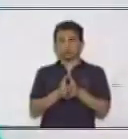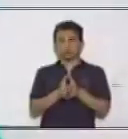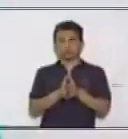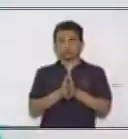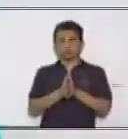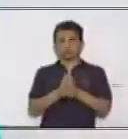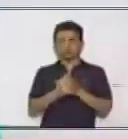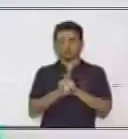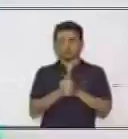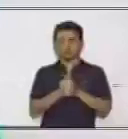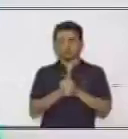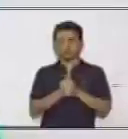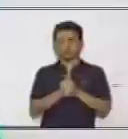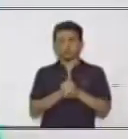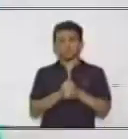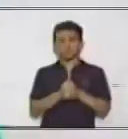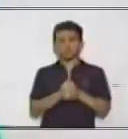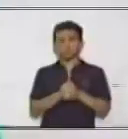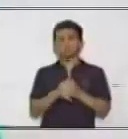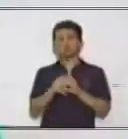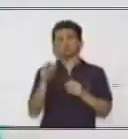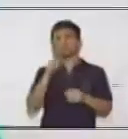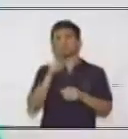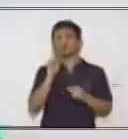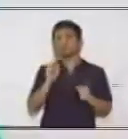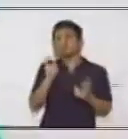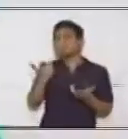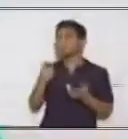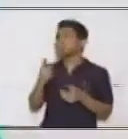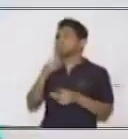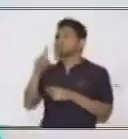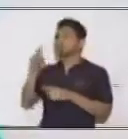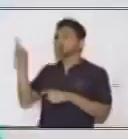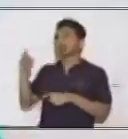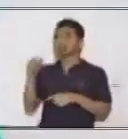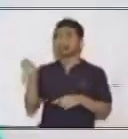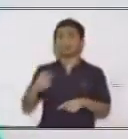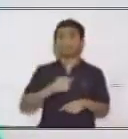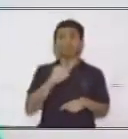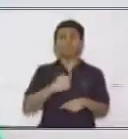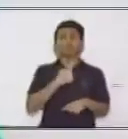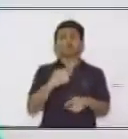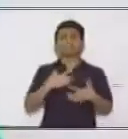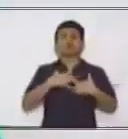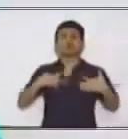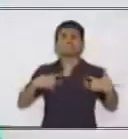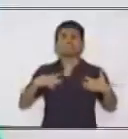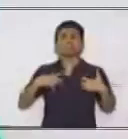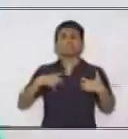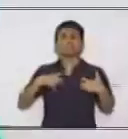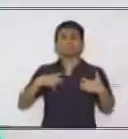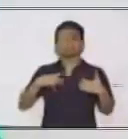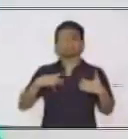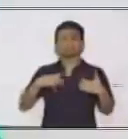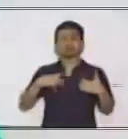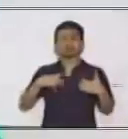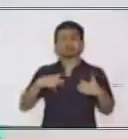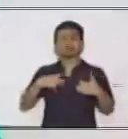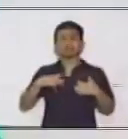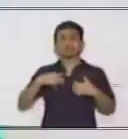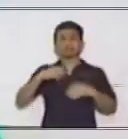Esta parte de la ciencia se la pueden preguntar a su maestro de ciencias naturales o de biología y es bien importante para